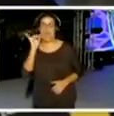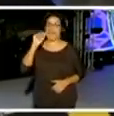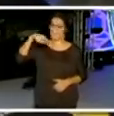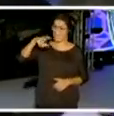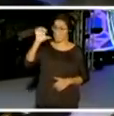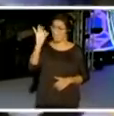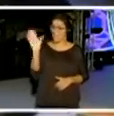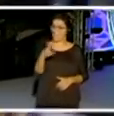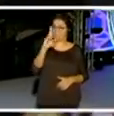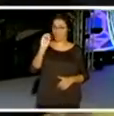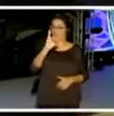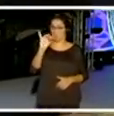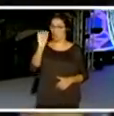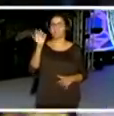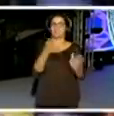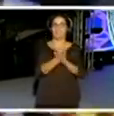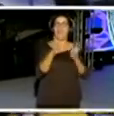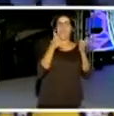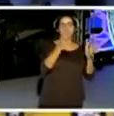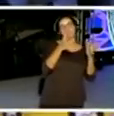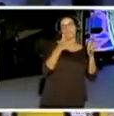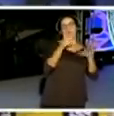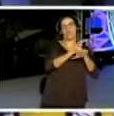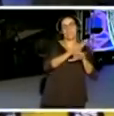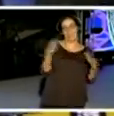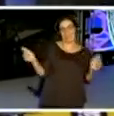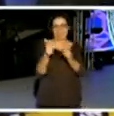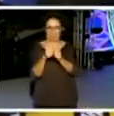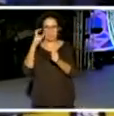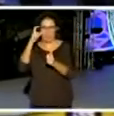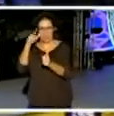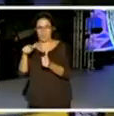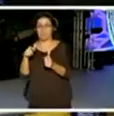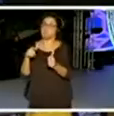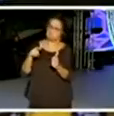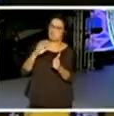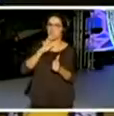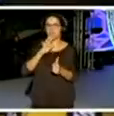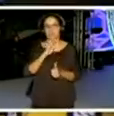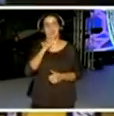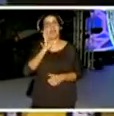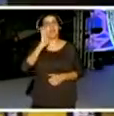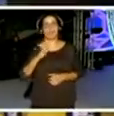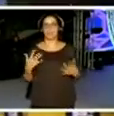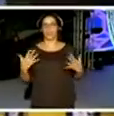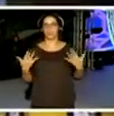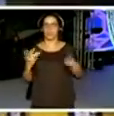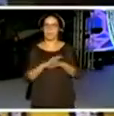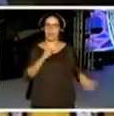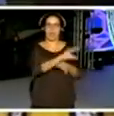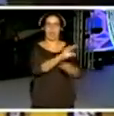del presidente Paulino de Rivero, qué curioso que ahora parece que se van a dar prisa en dar dinero a los